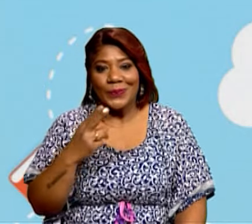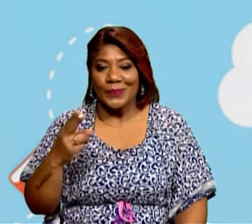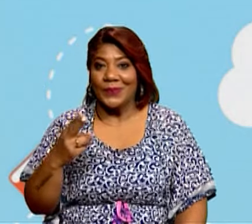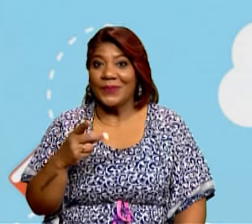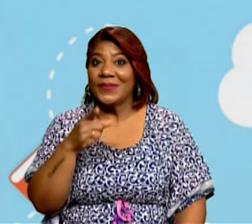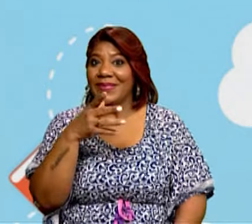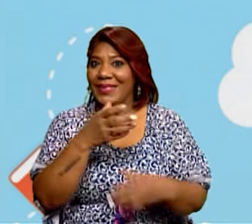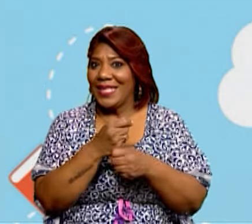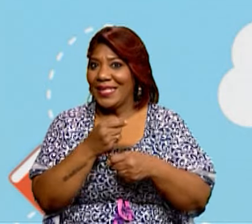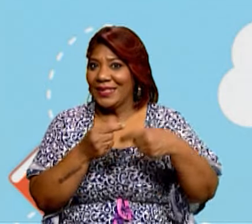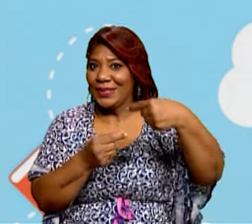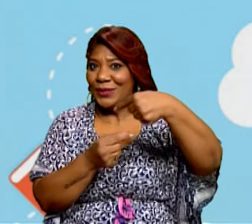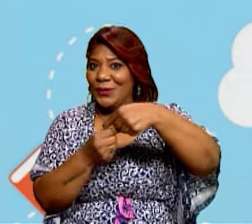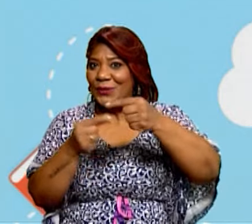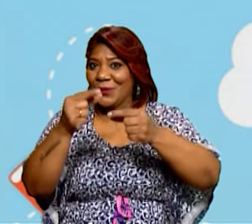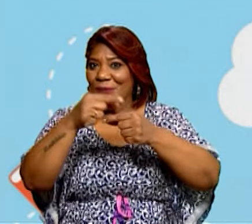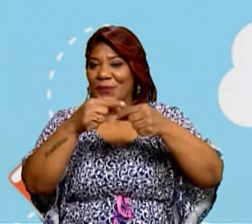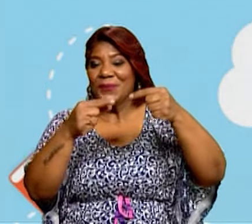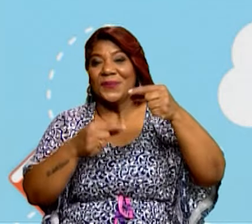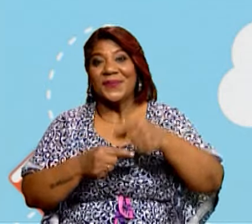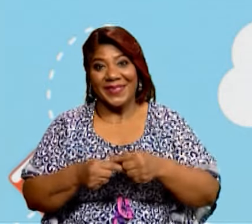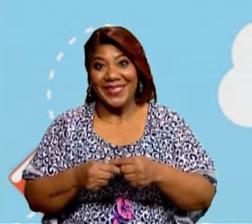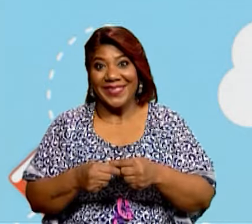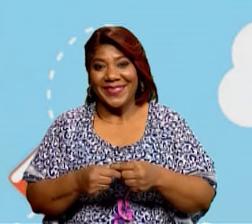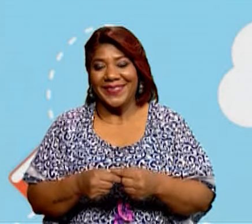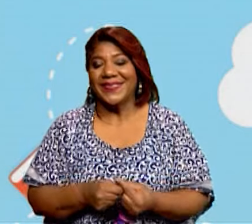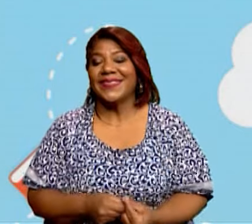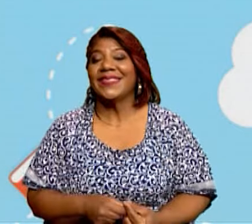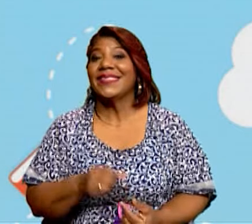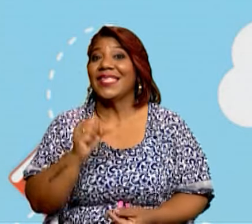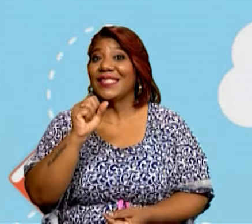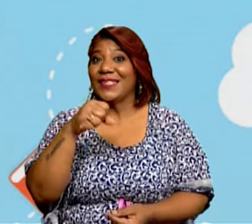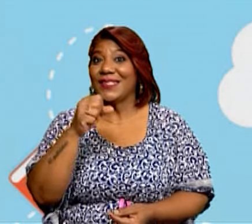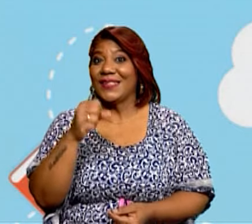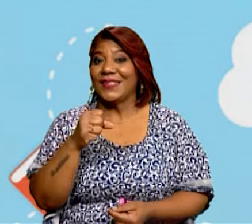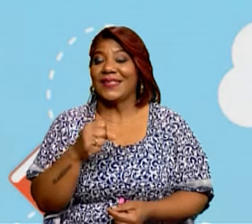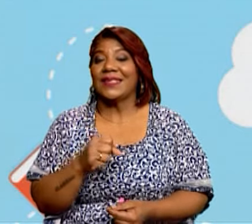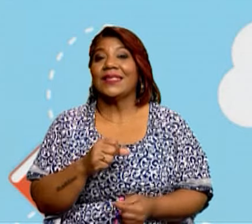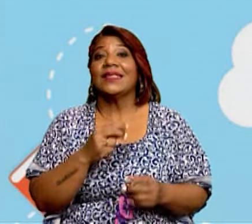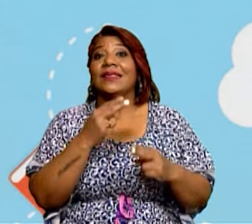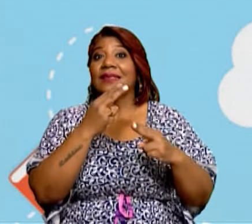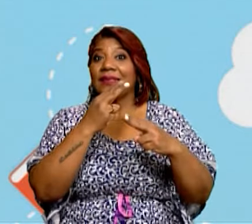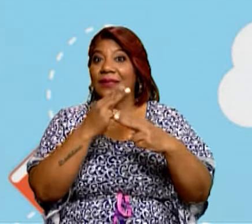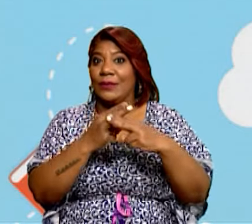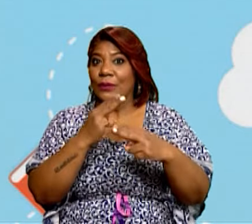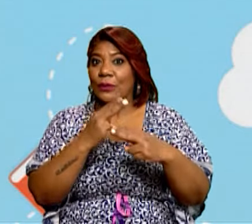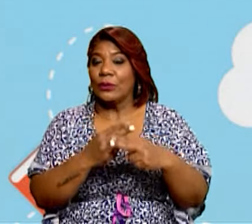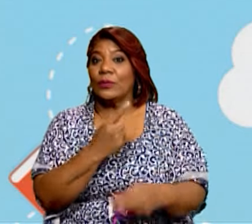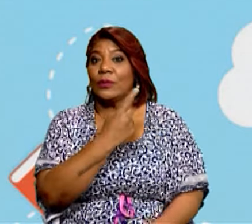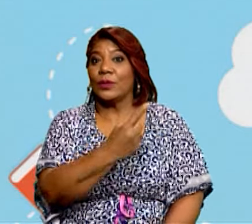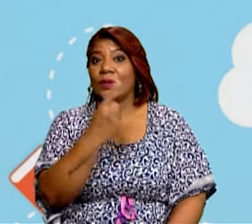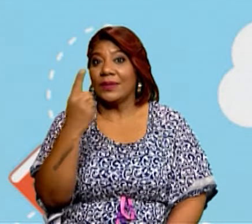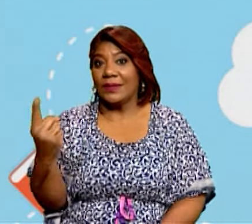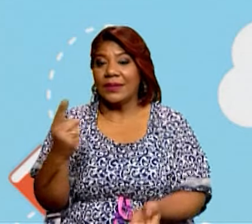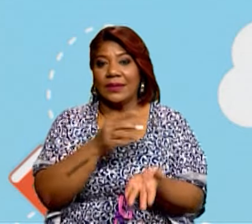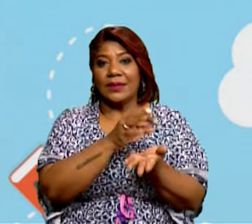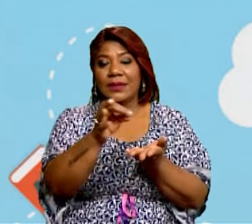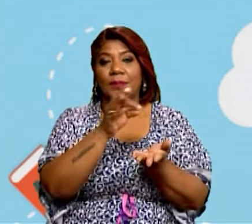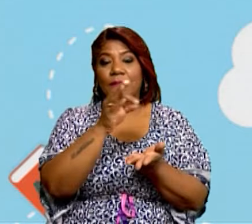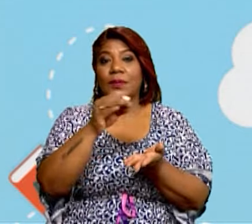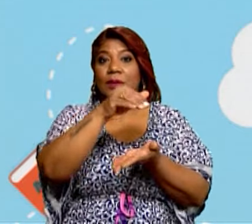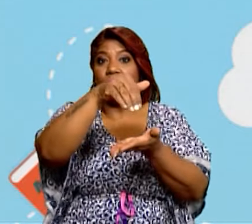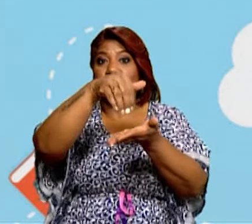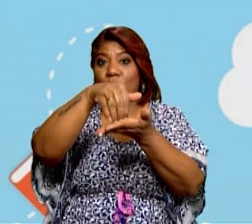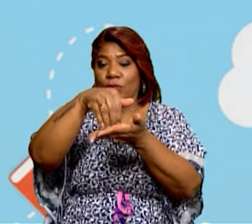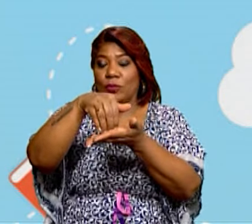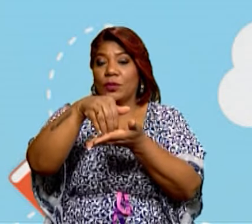hacer un rompecabezas. Allí vas a colocar el nombre de cada una de las provincias con su cabecera. Y también te invito